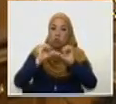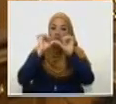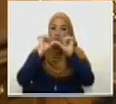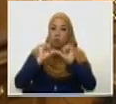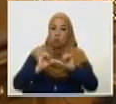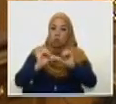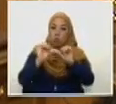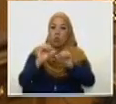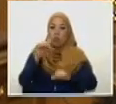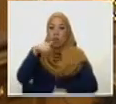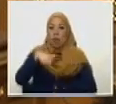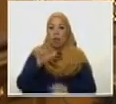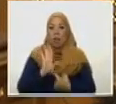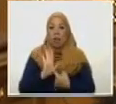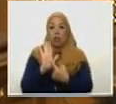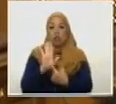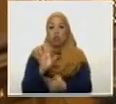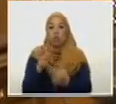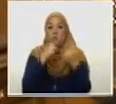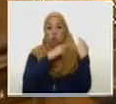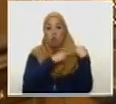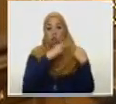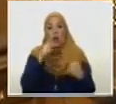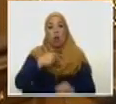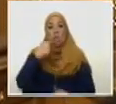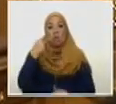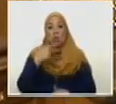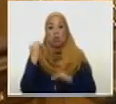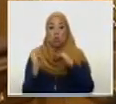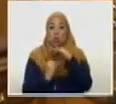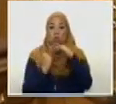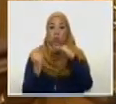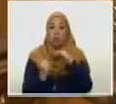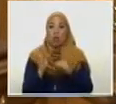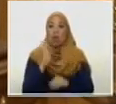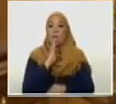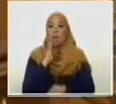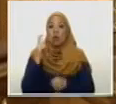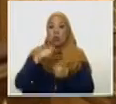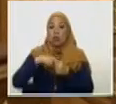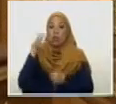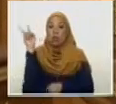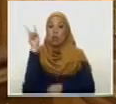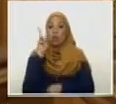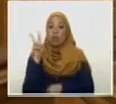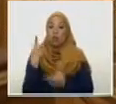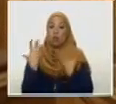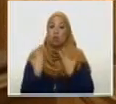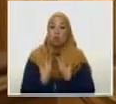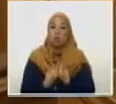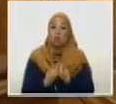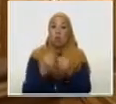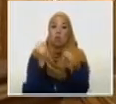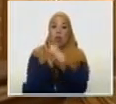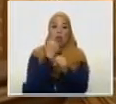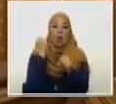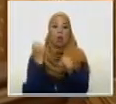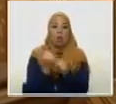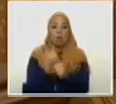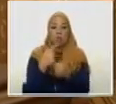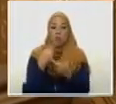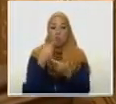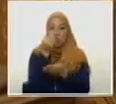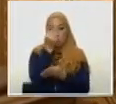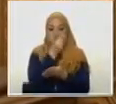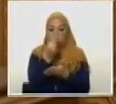recinto reitero el compromiso político institucional del Banco Central de Venezuela de continuar trabajando en el diseño